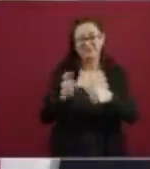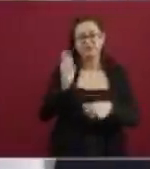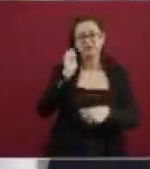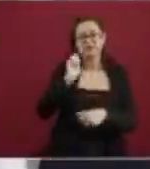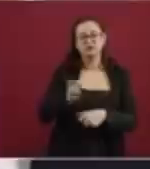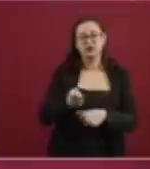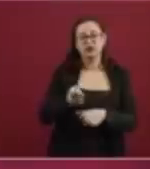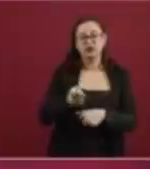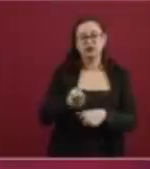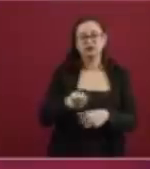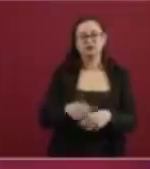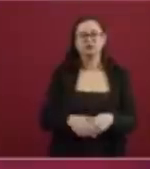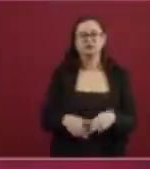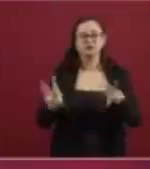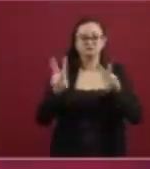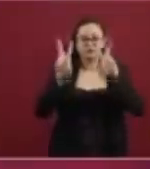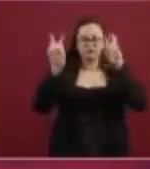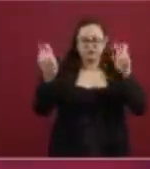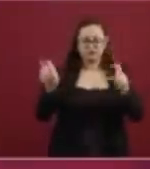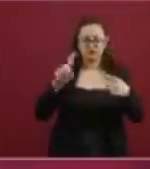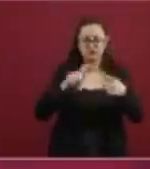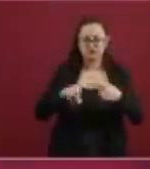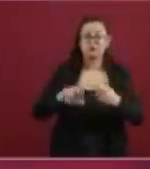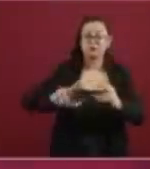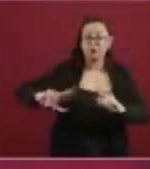homicidios, robos